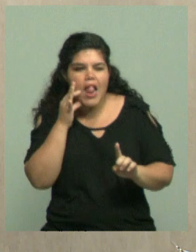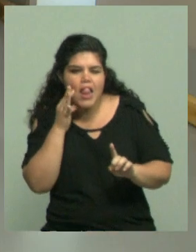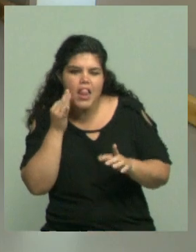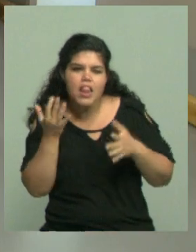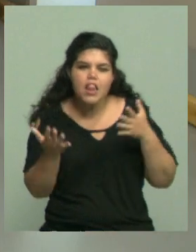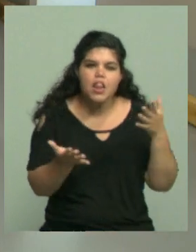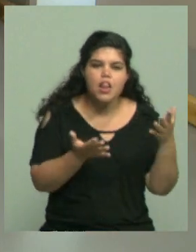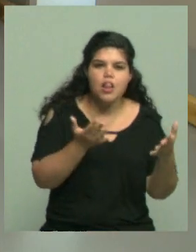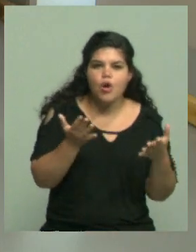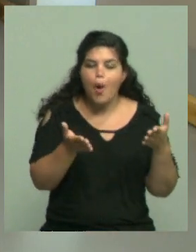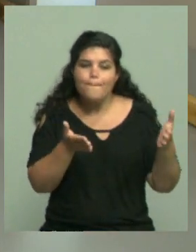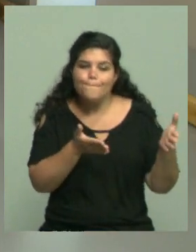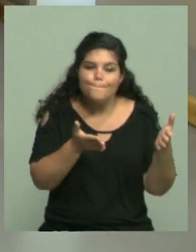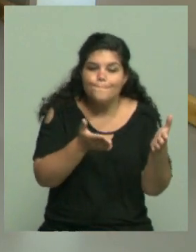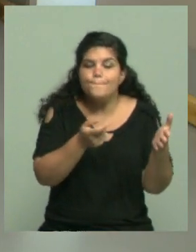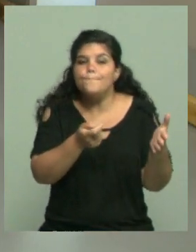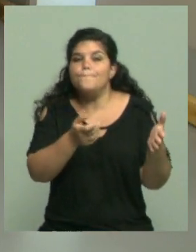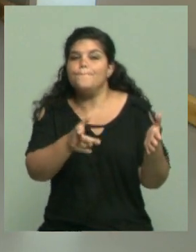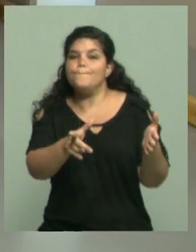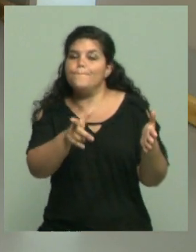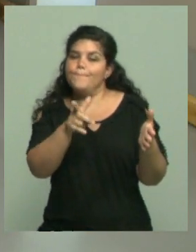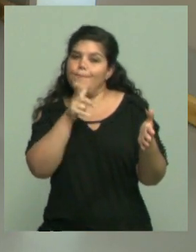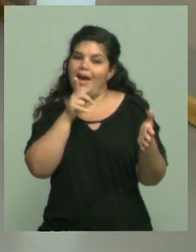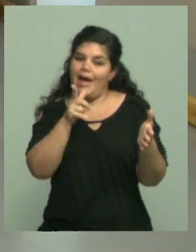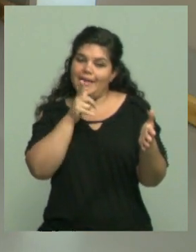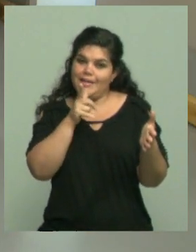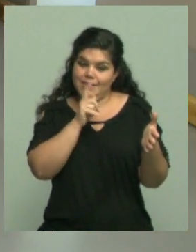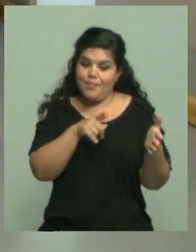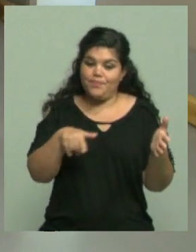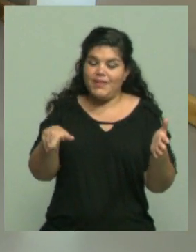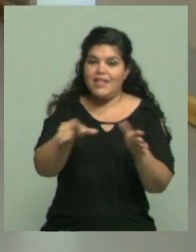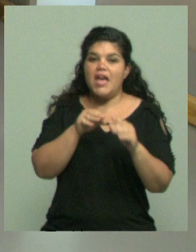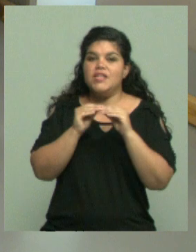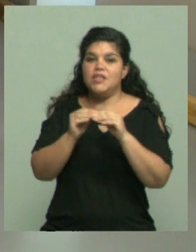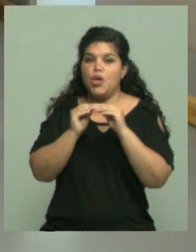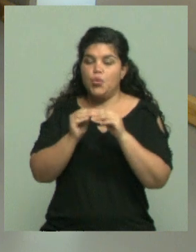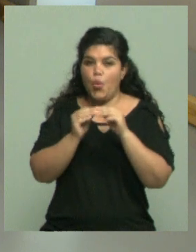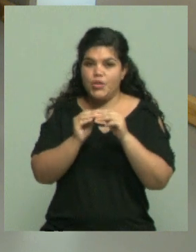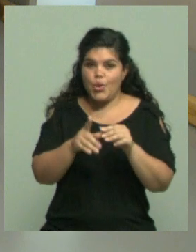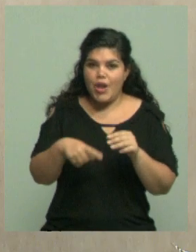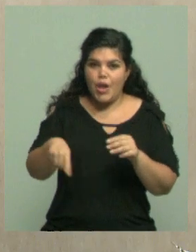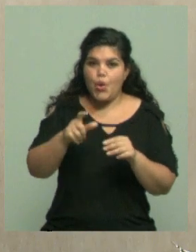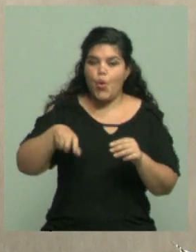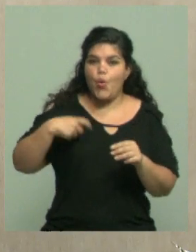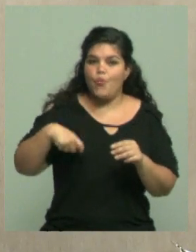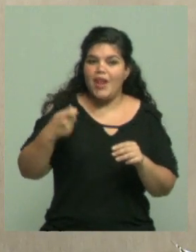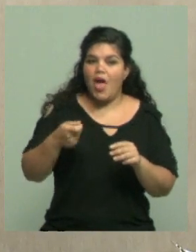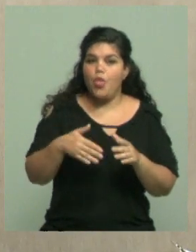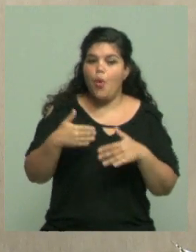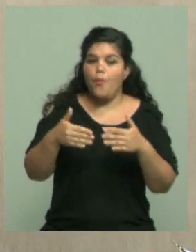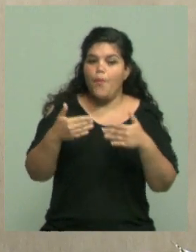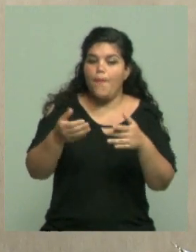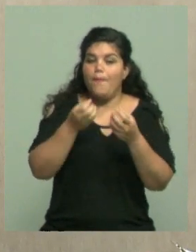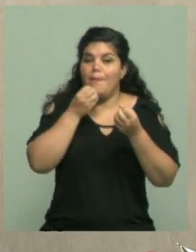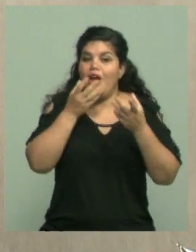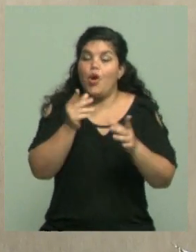donde pareciera que hay una intención de que la situación para los jubilados mejore, pero todavía estamos como muy lejos de que esto